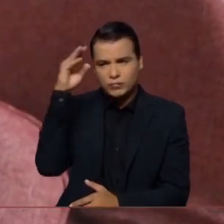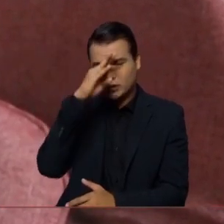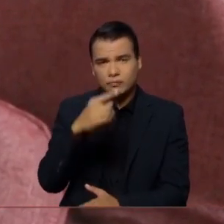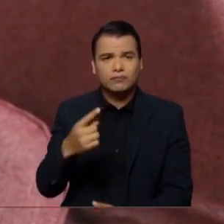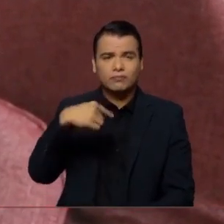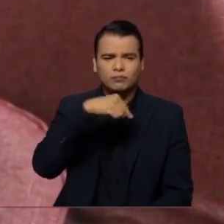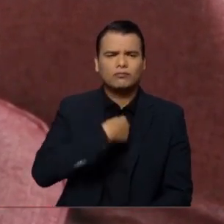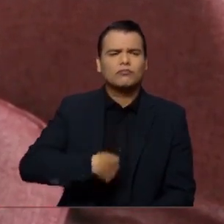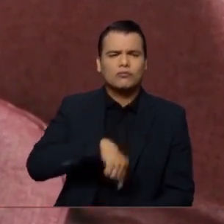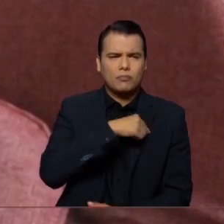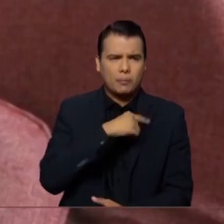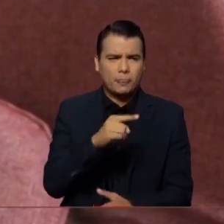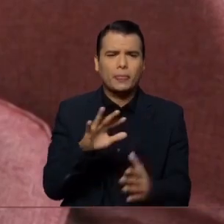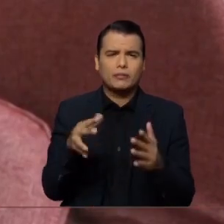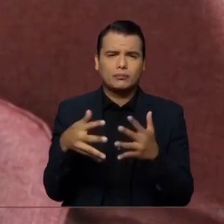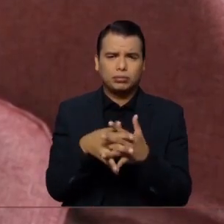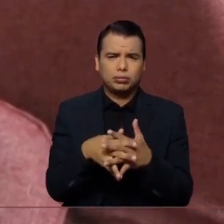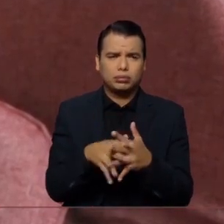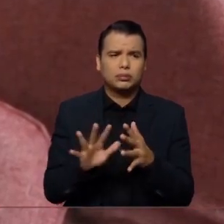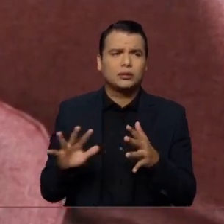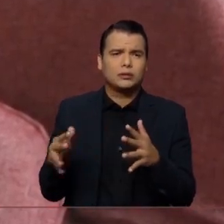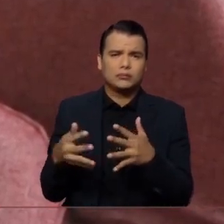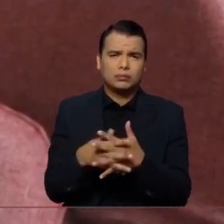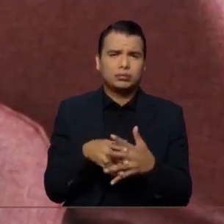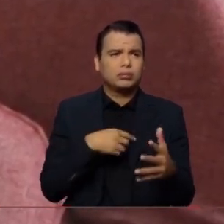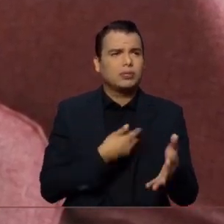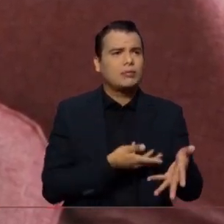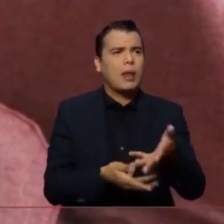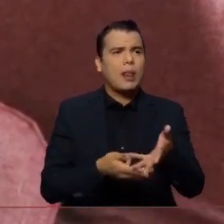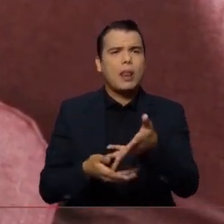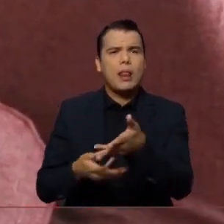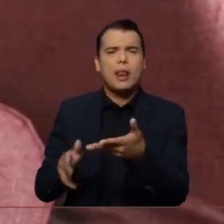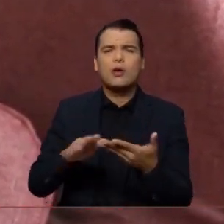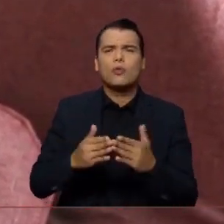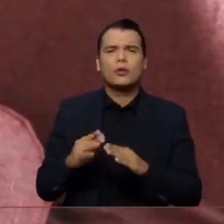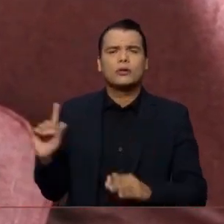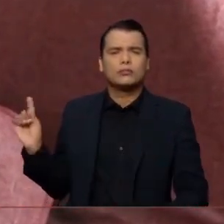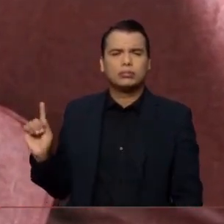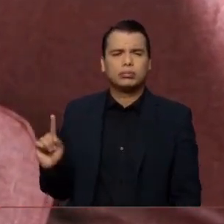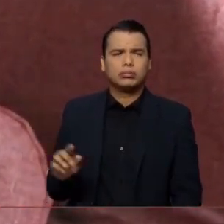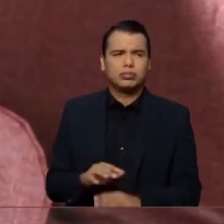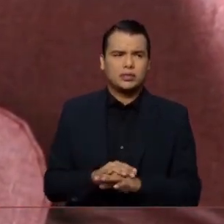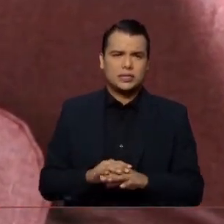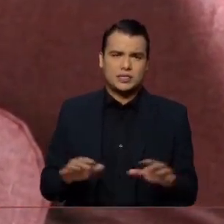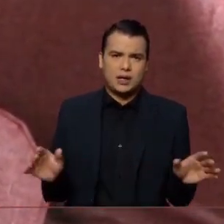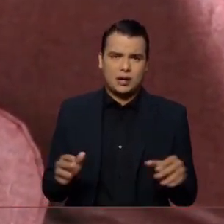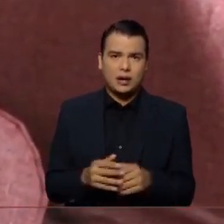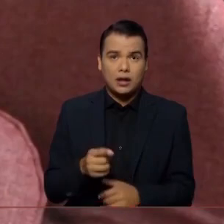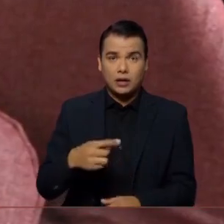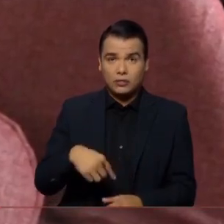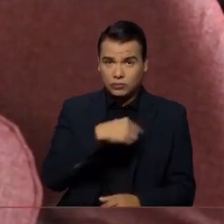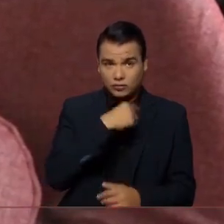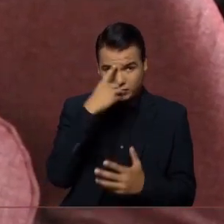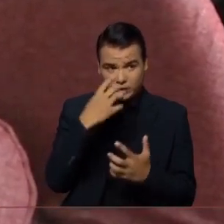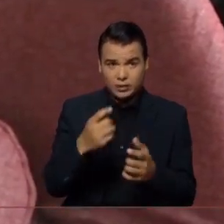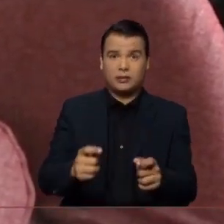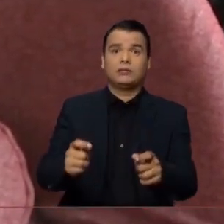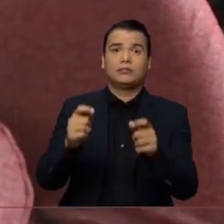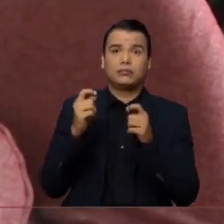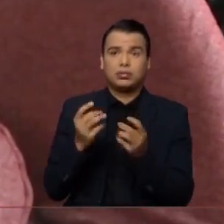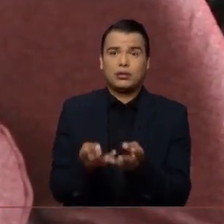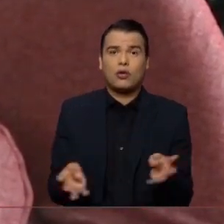con comunidades a lo largo y ancho del país. Ese es el trabajo nuestro. Tú a mí me has dicho, ¿usted quiere un puesto en el Congreso? Tampoco. Dios me libre, decía mi